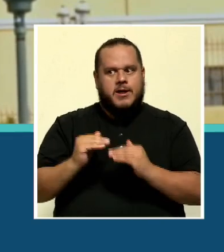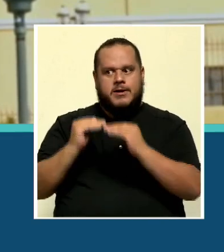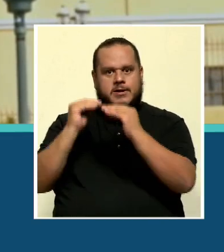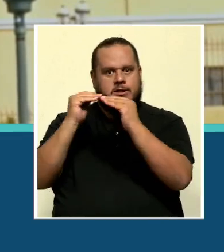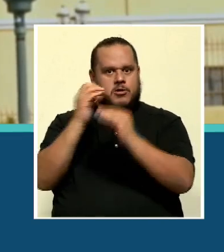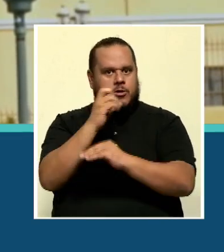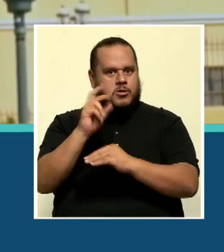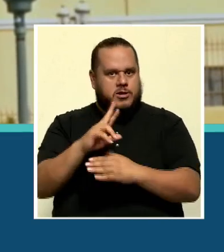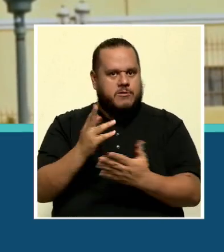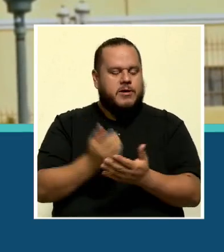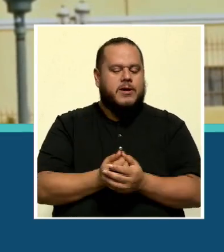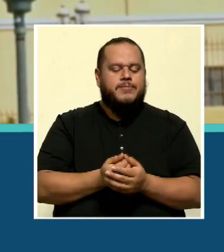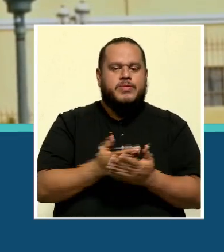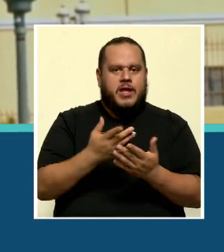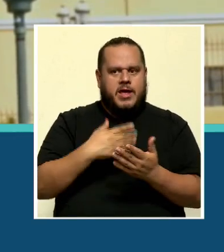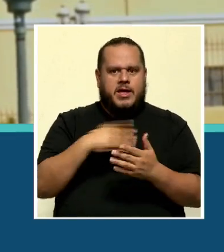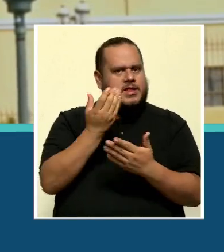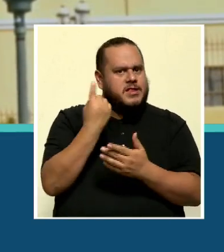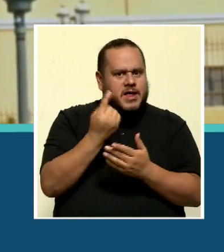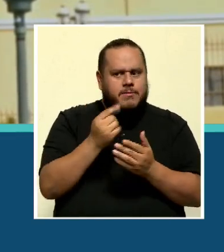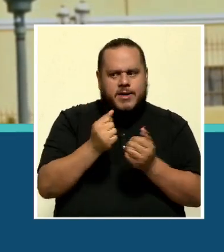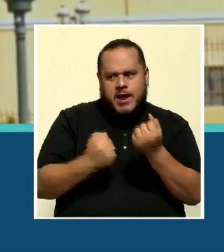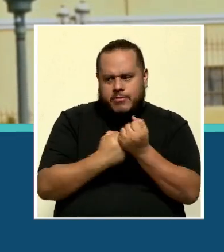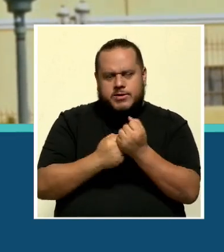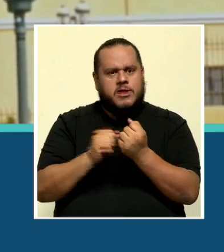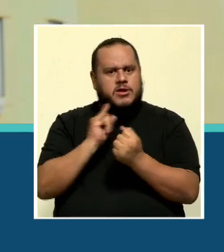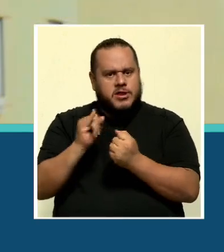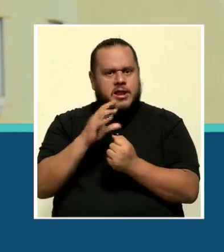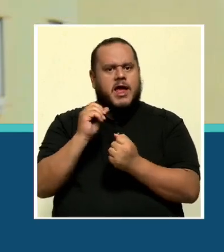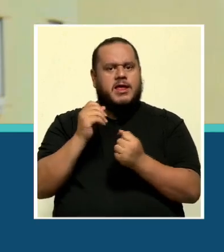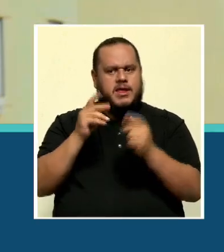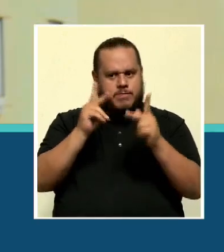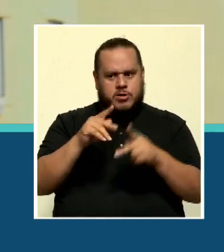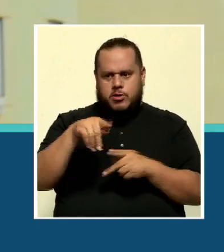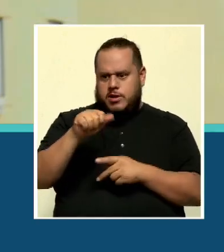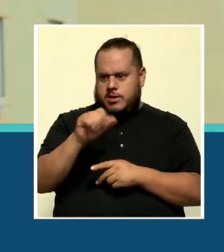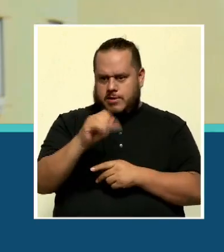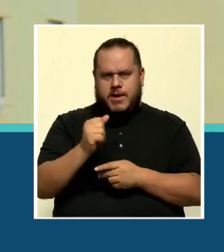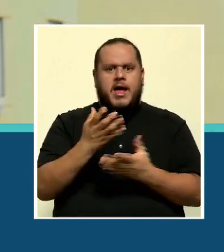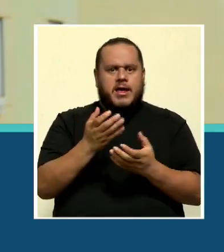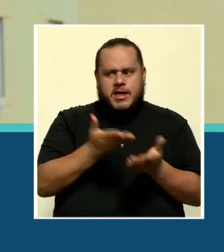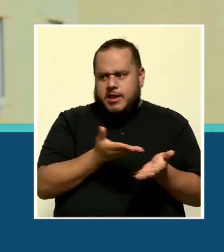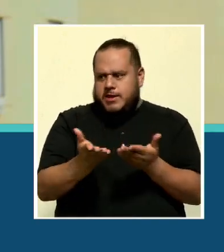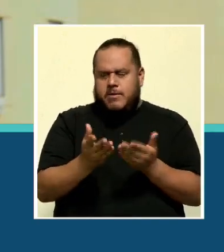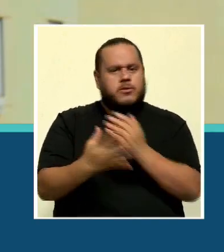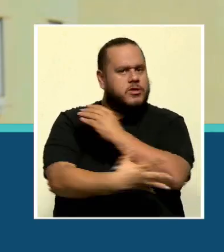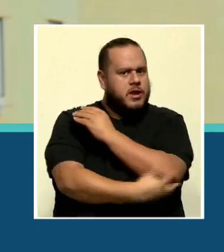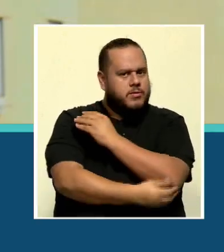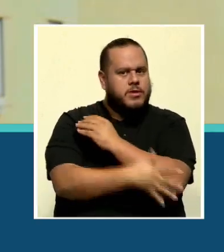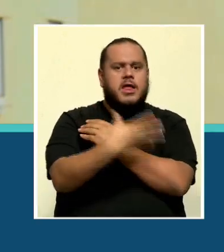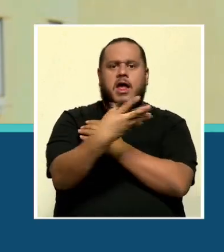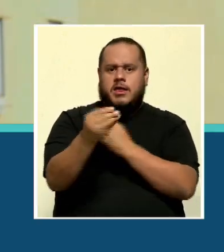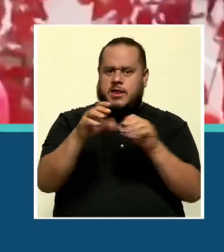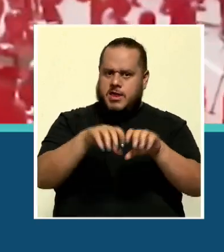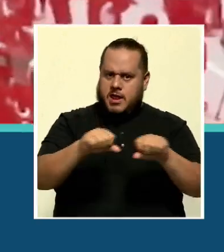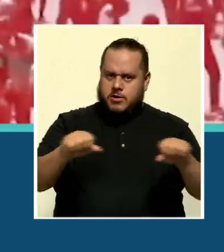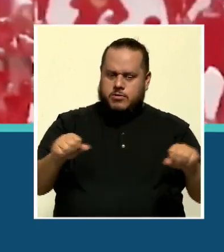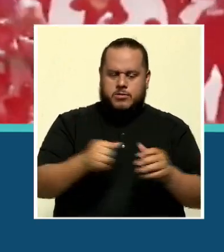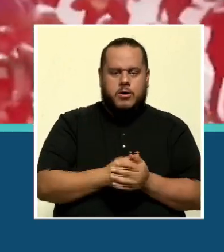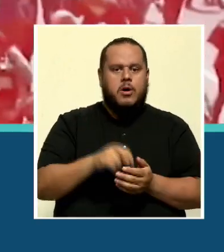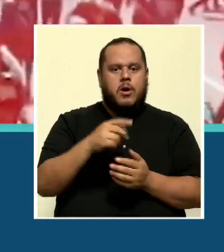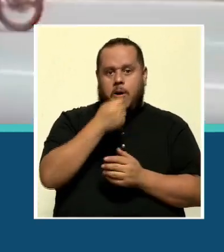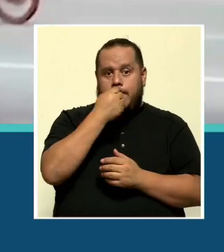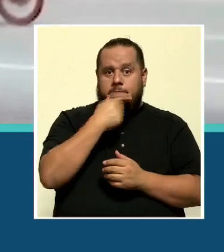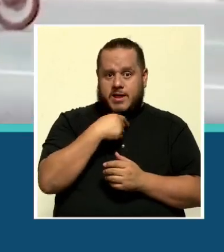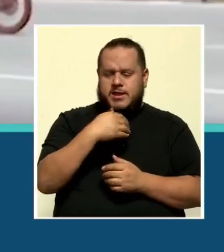alimentado de algún remanente de izquierda y gente del PAC de los últimos años que insisten en llevarnos a la pobreza y a la corrupción. Villalta tiene